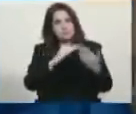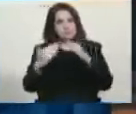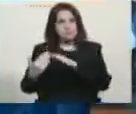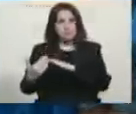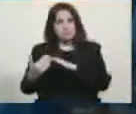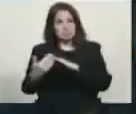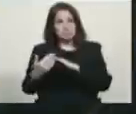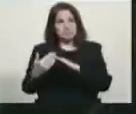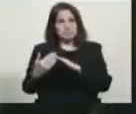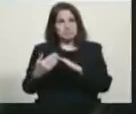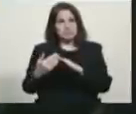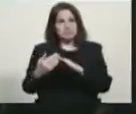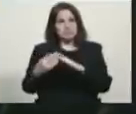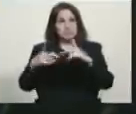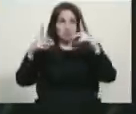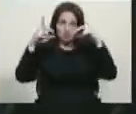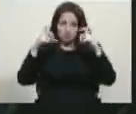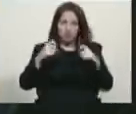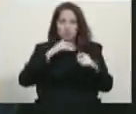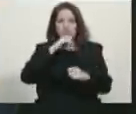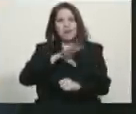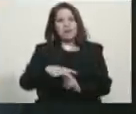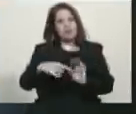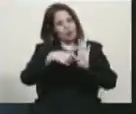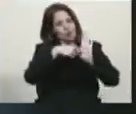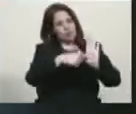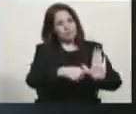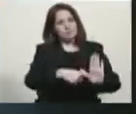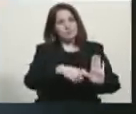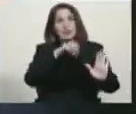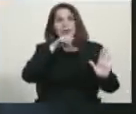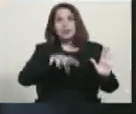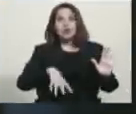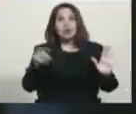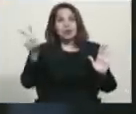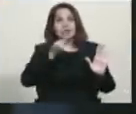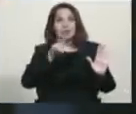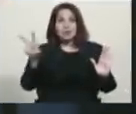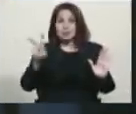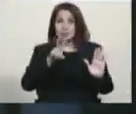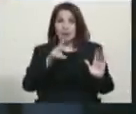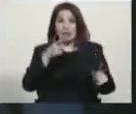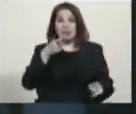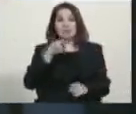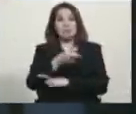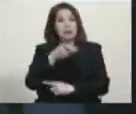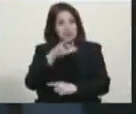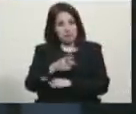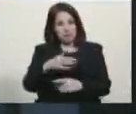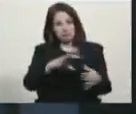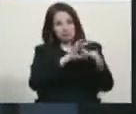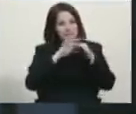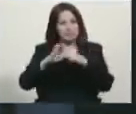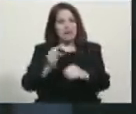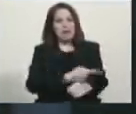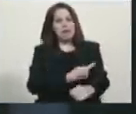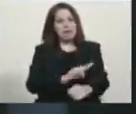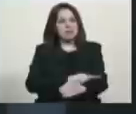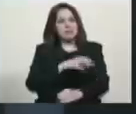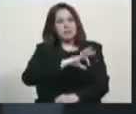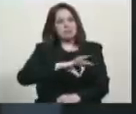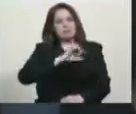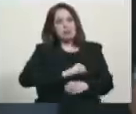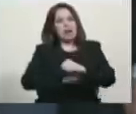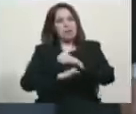imagen que quedará para la historia de Venezuela, que lleva hermandad y solidaridad a los pueblos